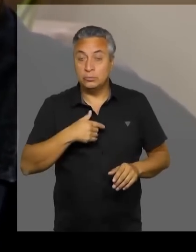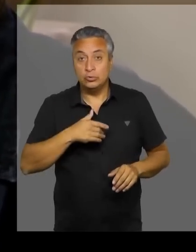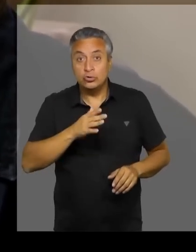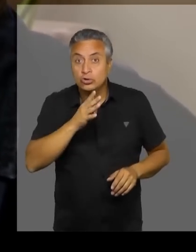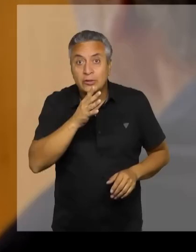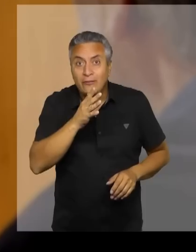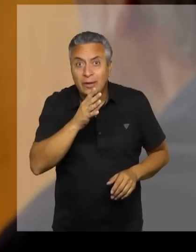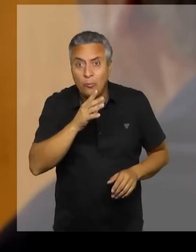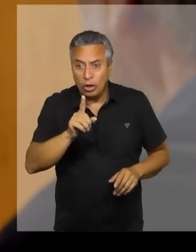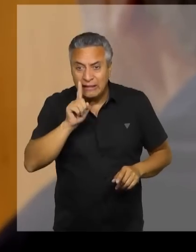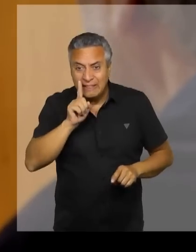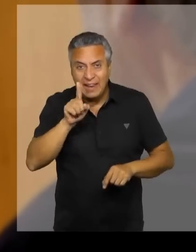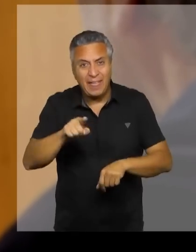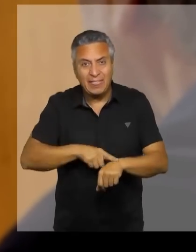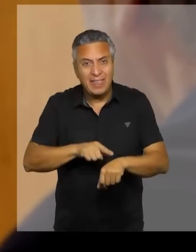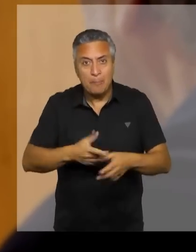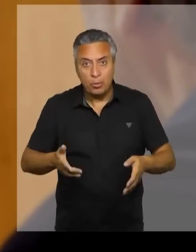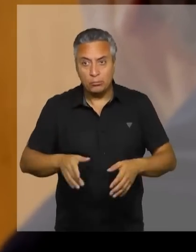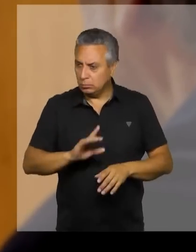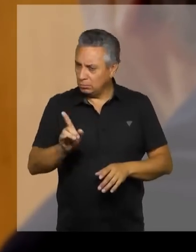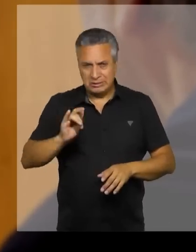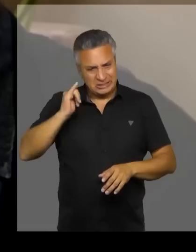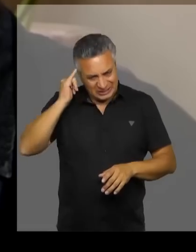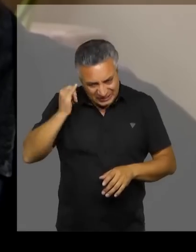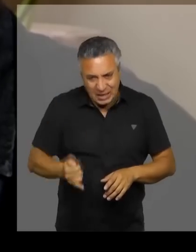tiempo. Pero si siempre hay tiempo.